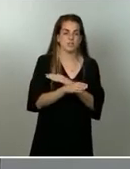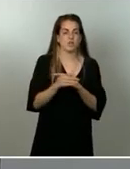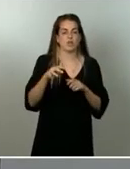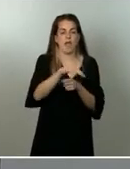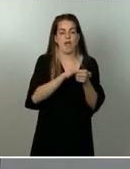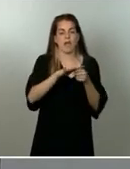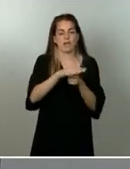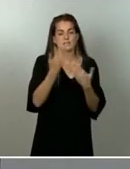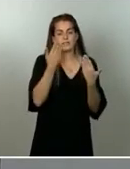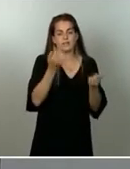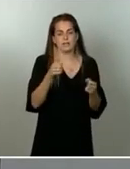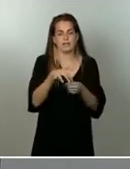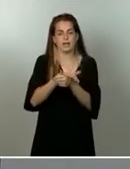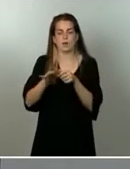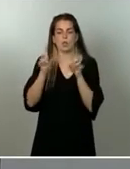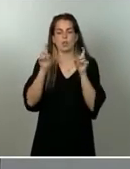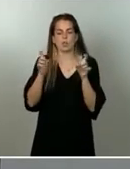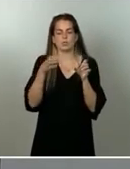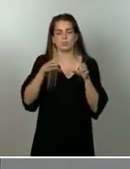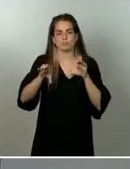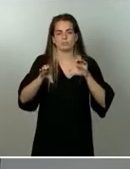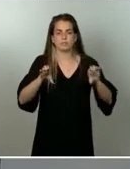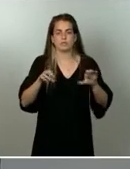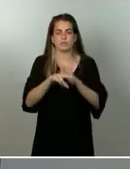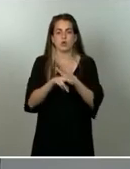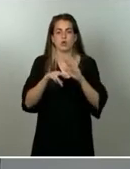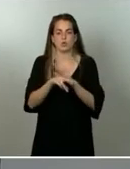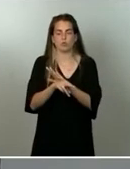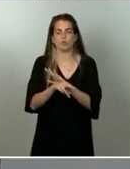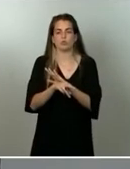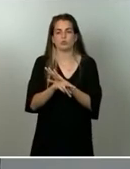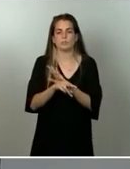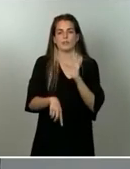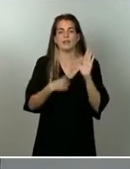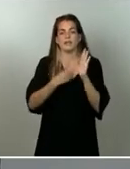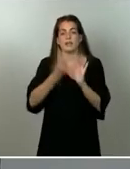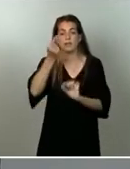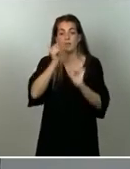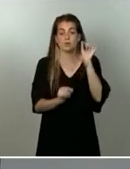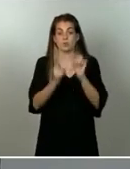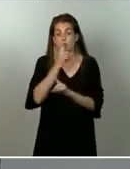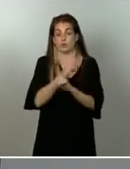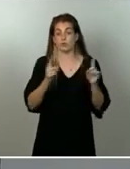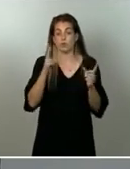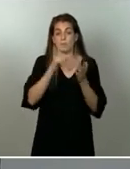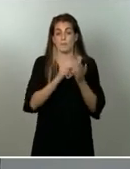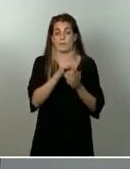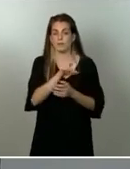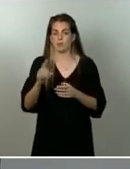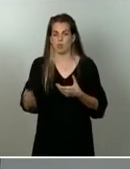educativa unos recursos que estaban incluidos en la ley de presupuestos para el año 2021 y que vienen a